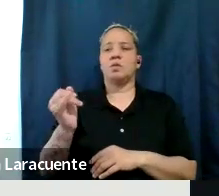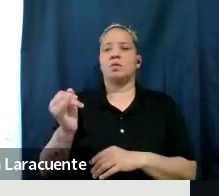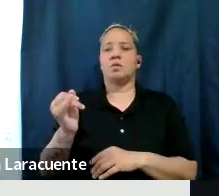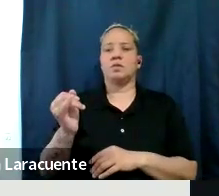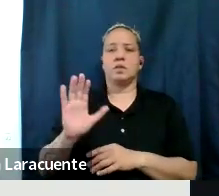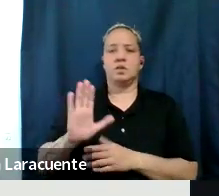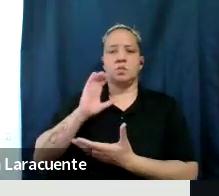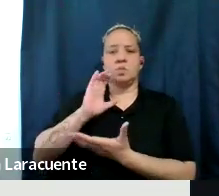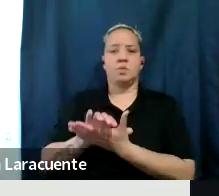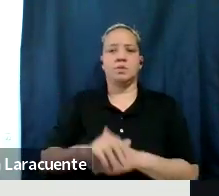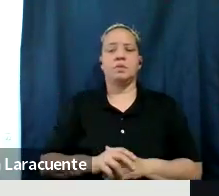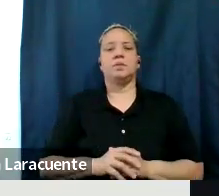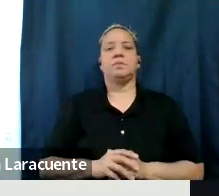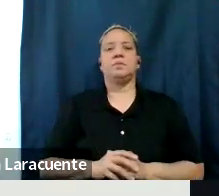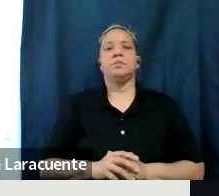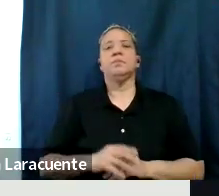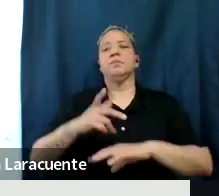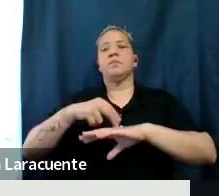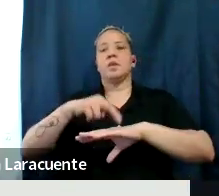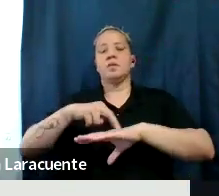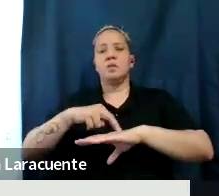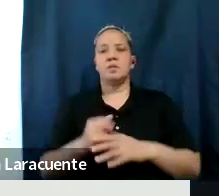Zenobia en Puerto Rico.